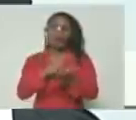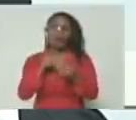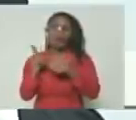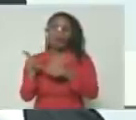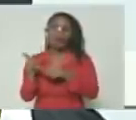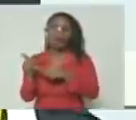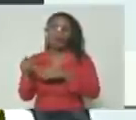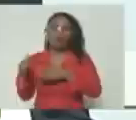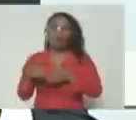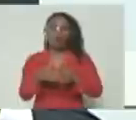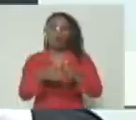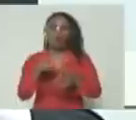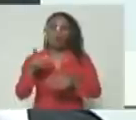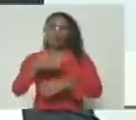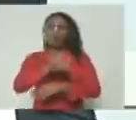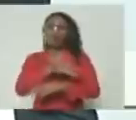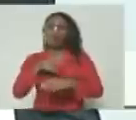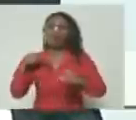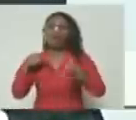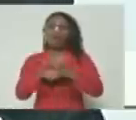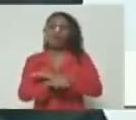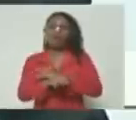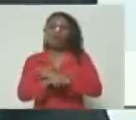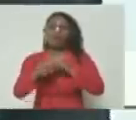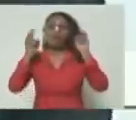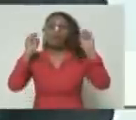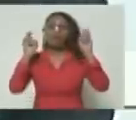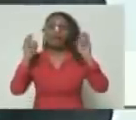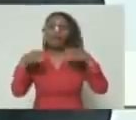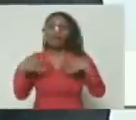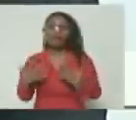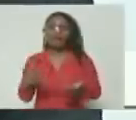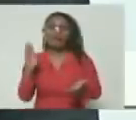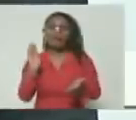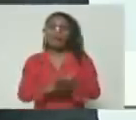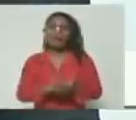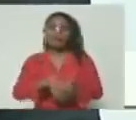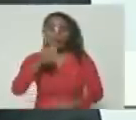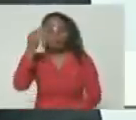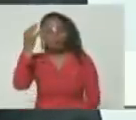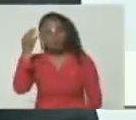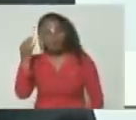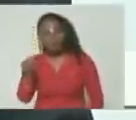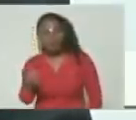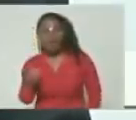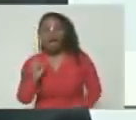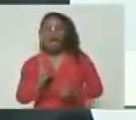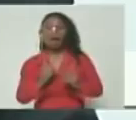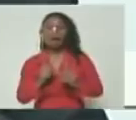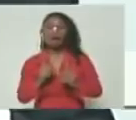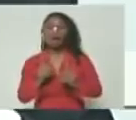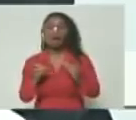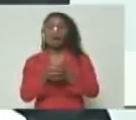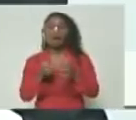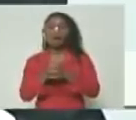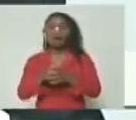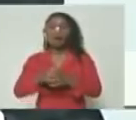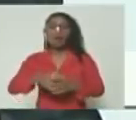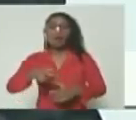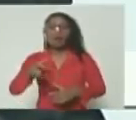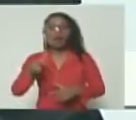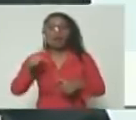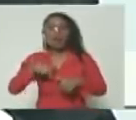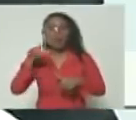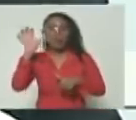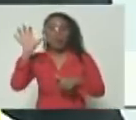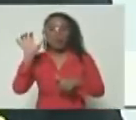país, por dónde entraron. Con el tema de que se ponen seguramente algunos organismos de seguridad, algunos sectores del país a